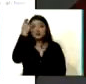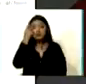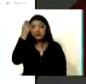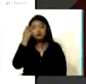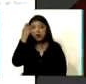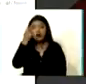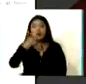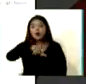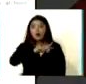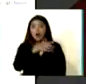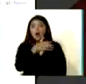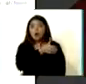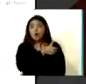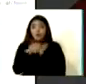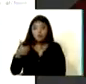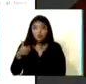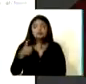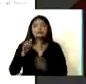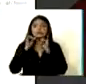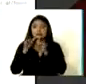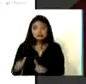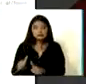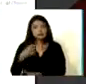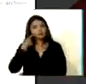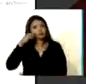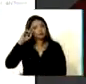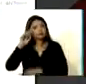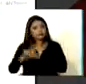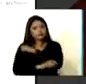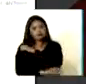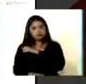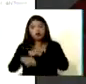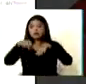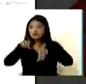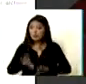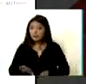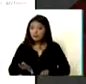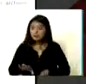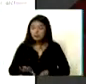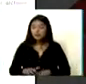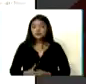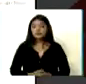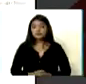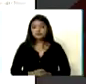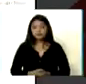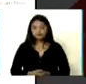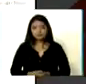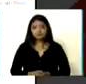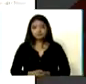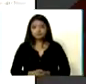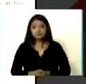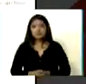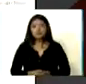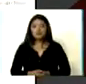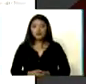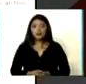Democrática, cuyo proceso de elección fue denunciado como fraudulento y suspendido por una medida cautelar dictada por el Poder